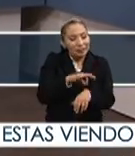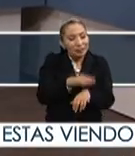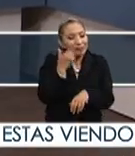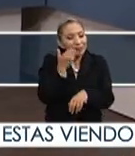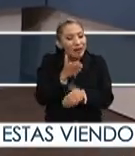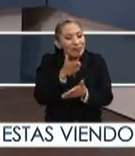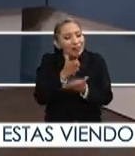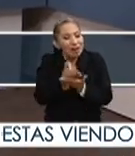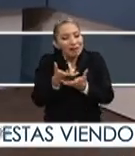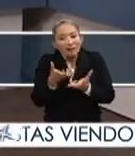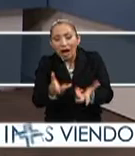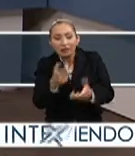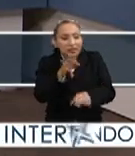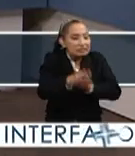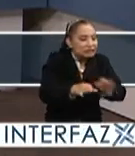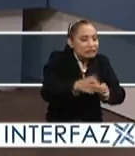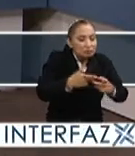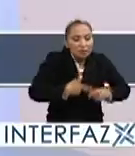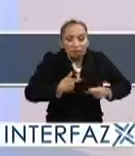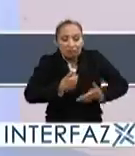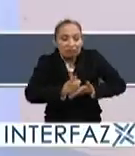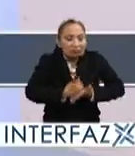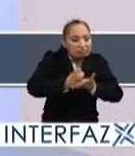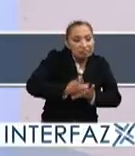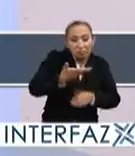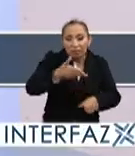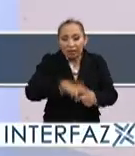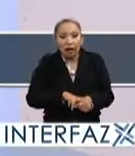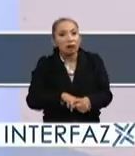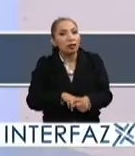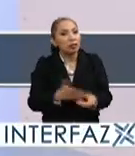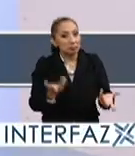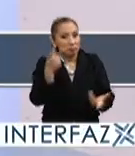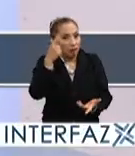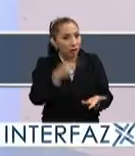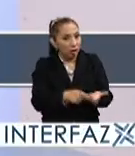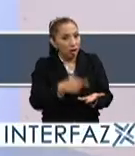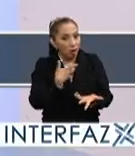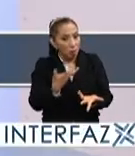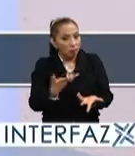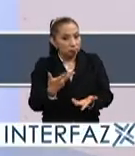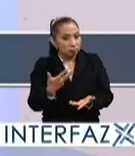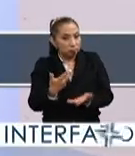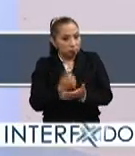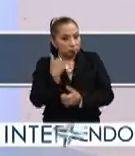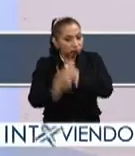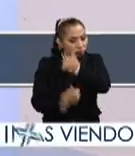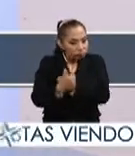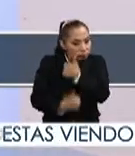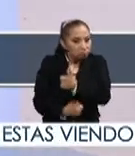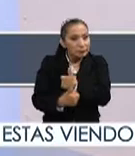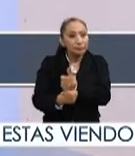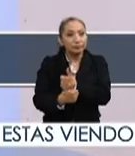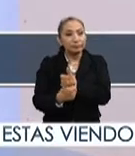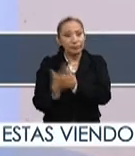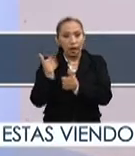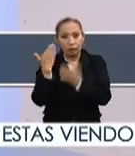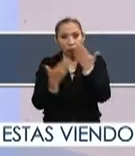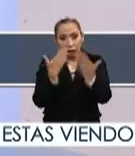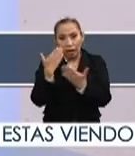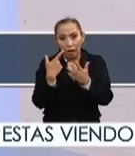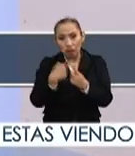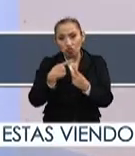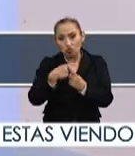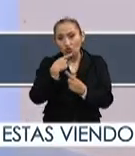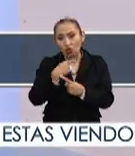quieren estar en las calles atendiendo a la gente, en los hospitales, supongo que les da una ventaja competitiva, pues estudiar en la